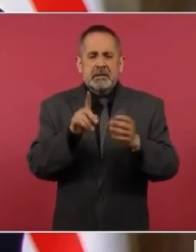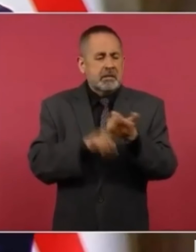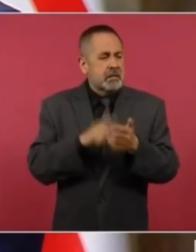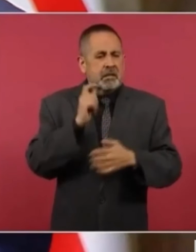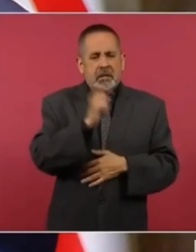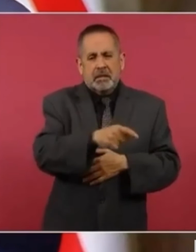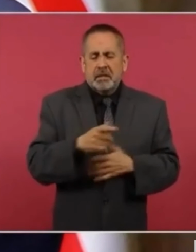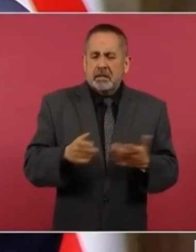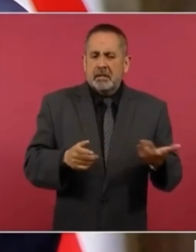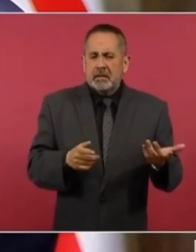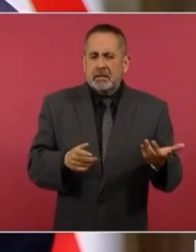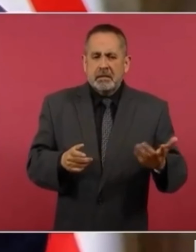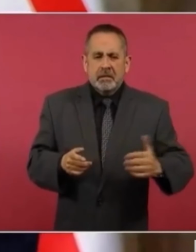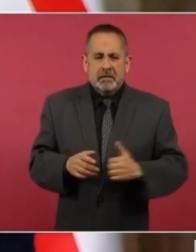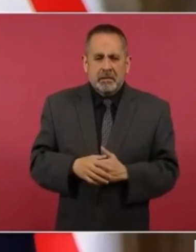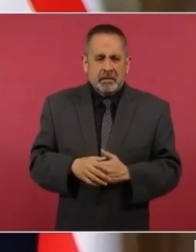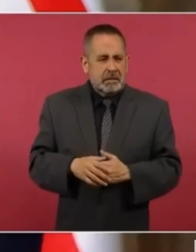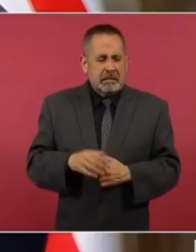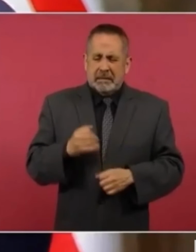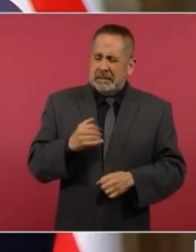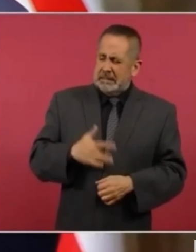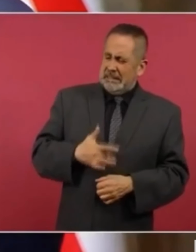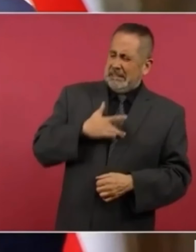hasta de manera inhumana.